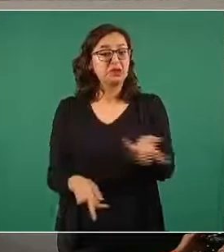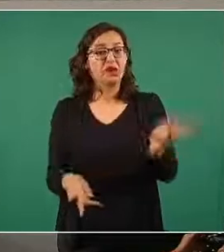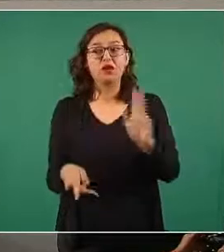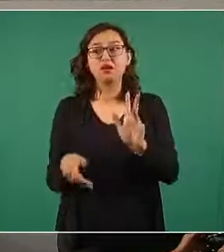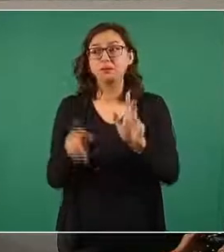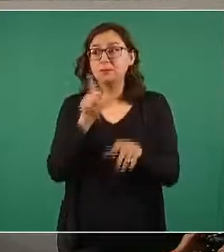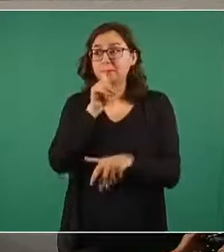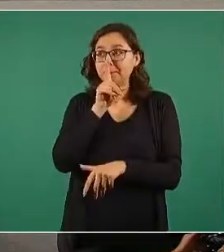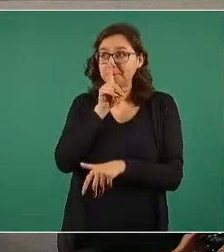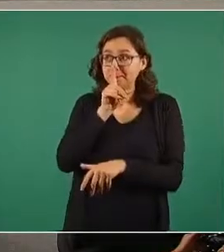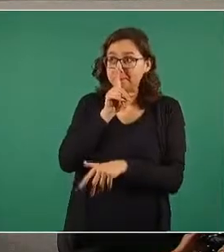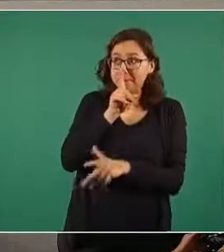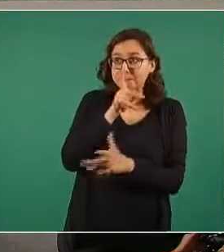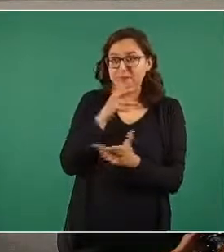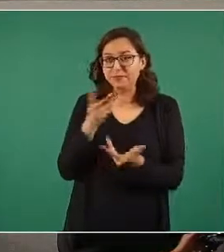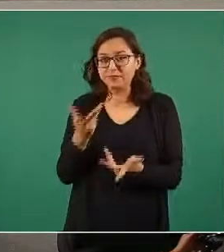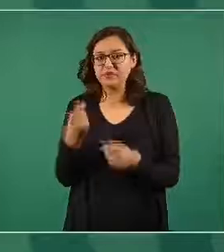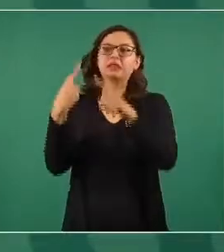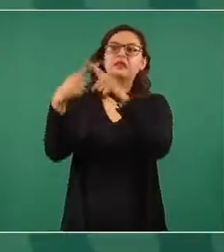ni se sabía quiénes eran,